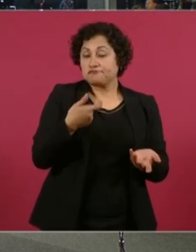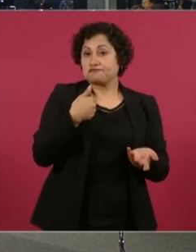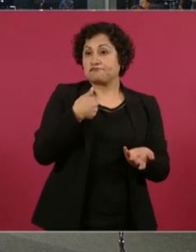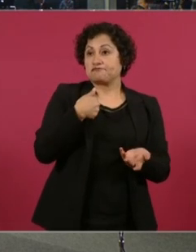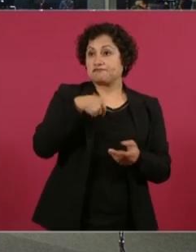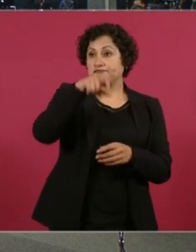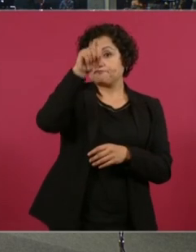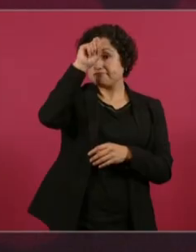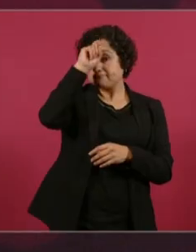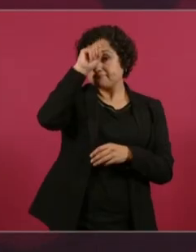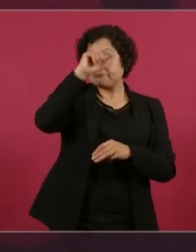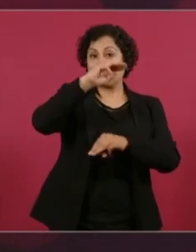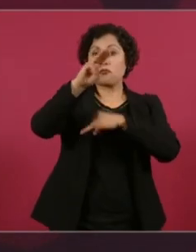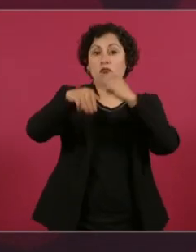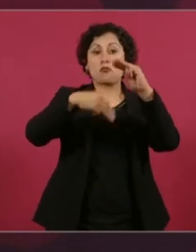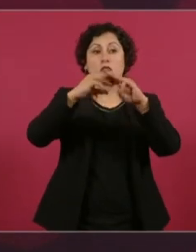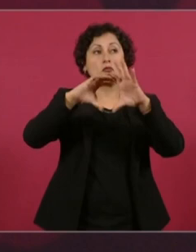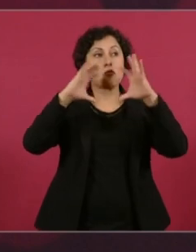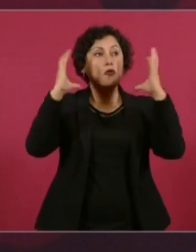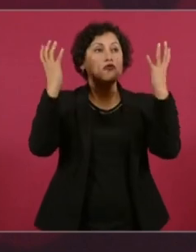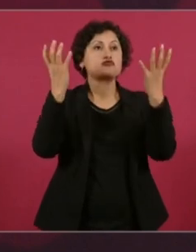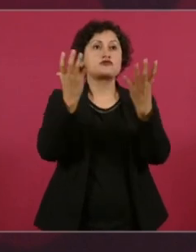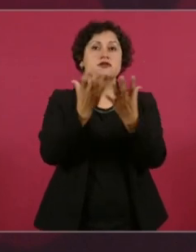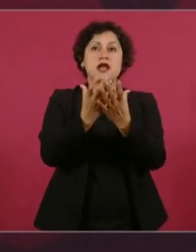la aldea mundial.